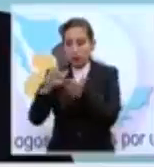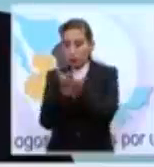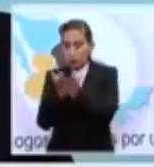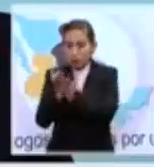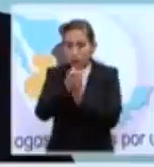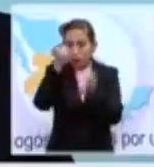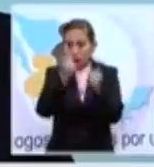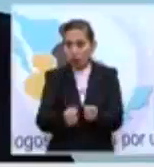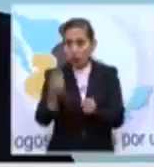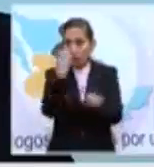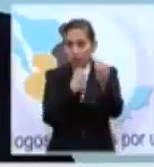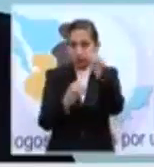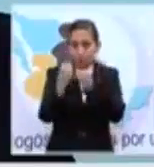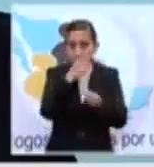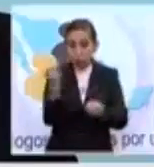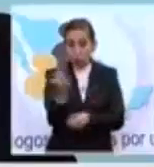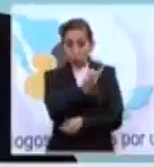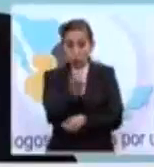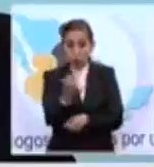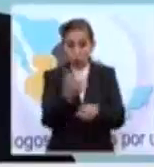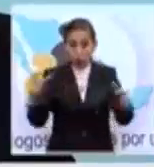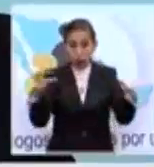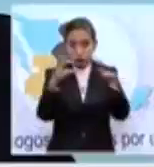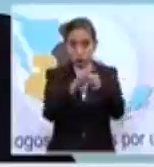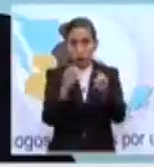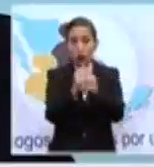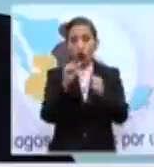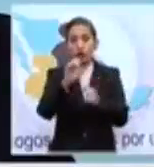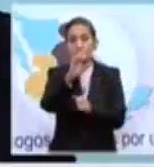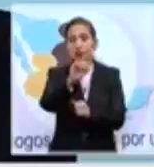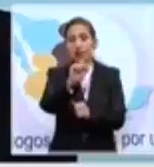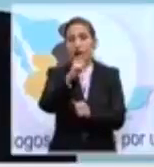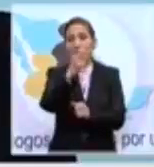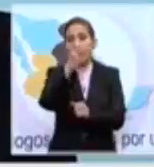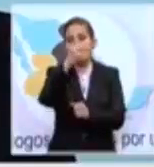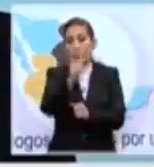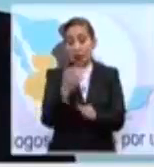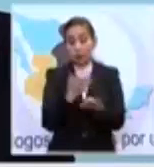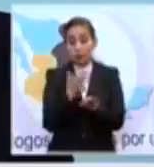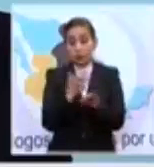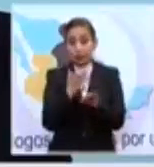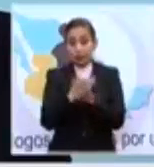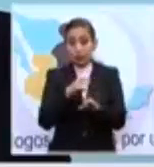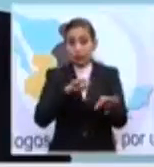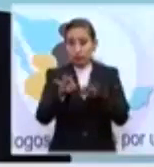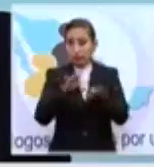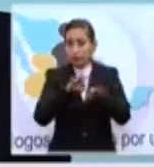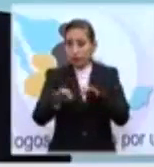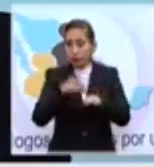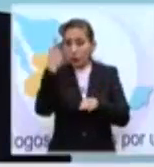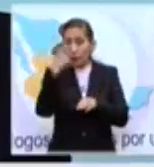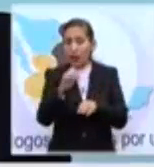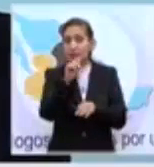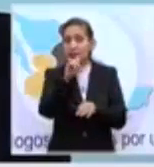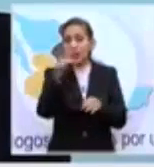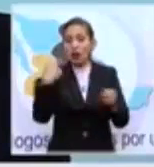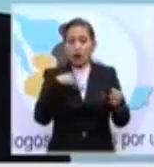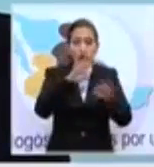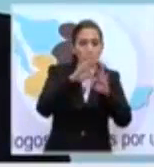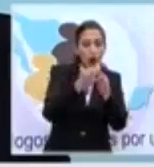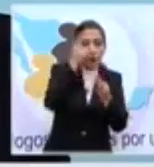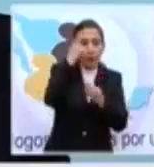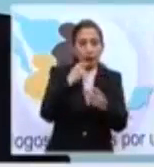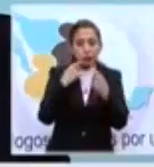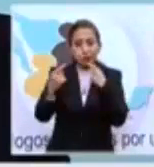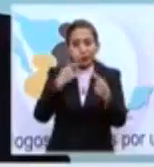estratégico de seguridad alimentaria, ambos en colaboración con la Zagarpa. En estos momentos se encuentra desarrollando para Sedesol un modelo de gestión para